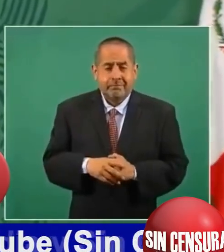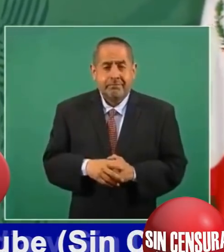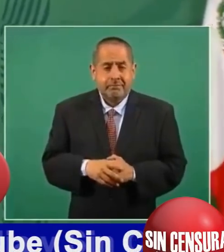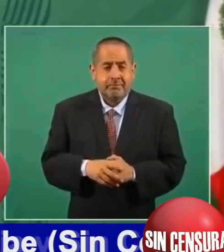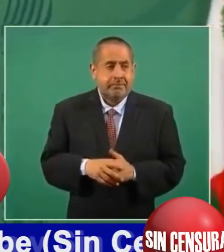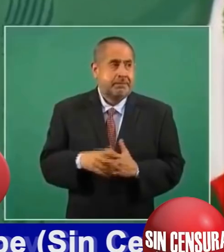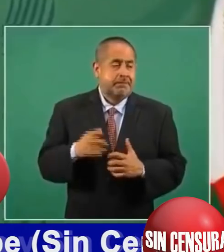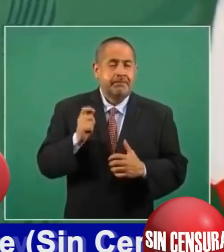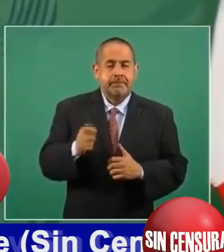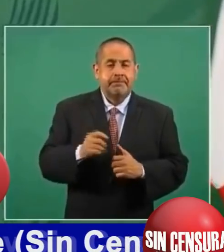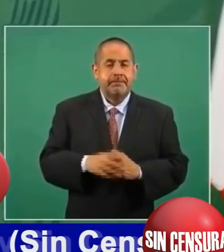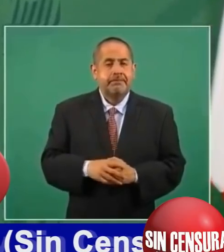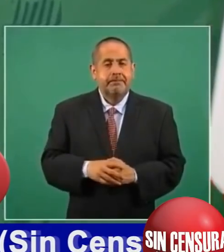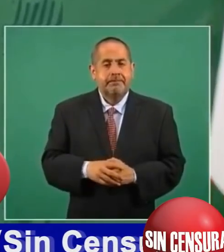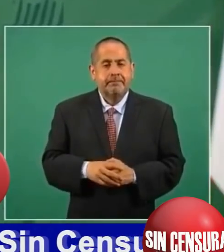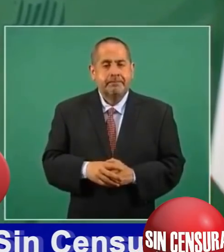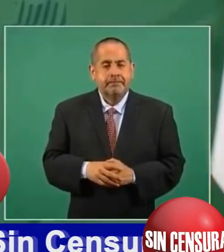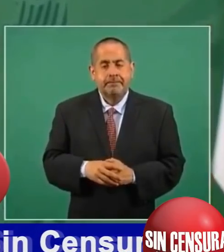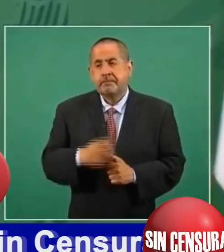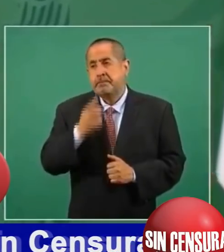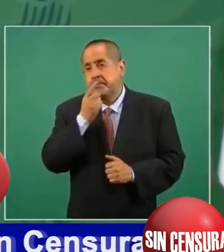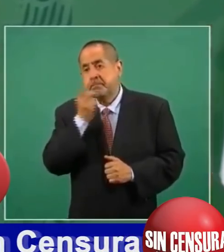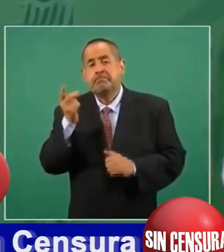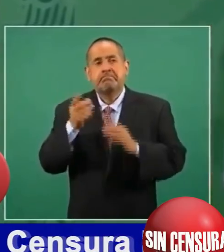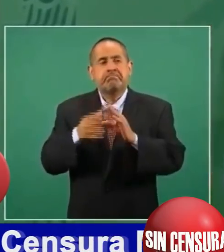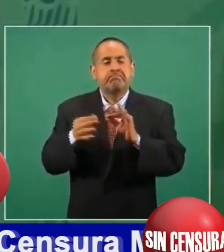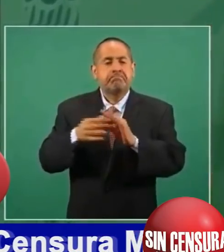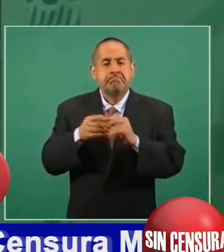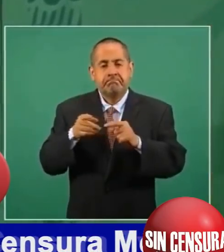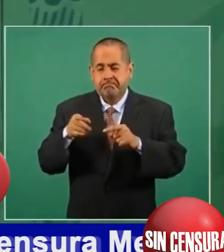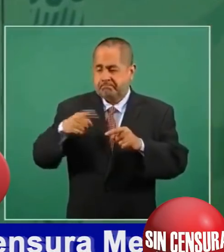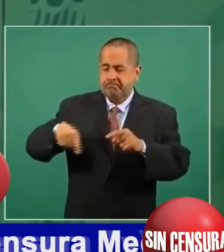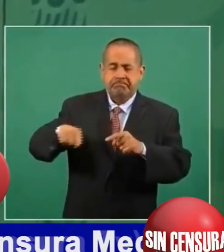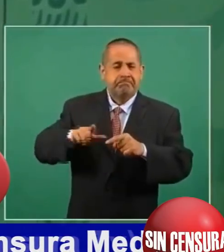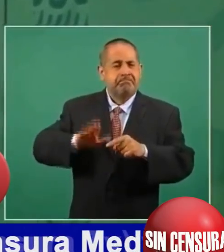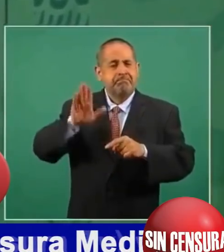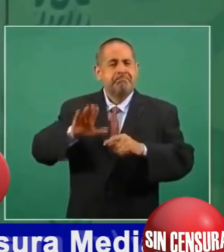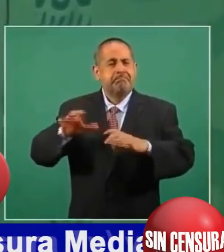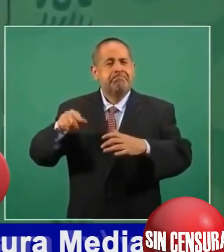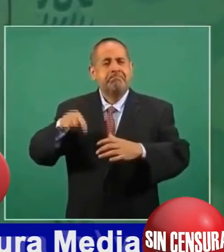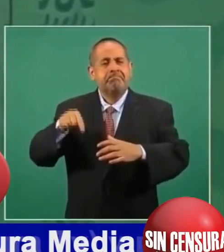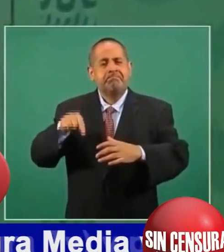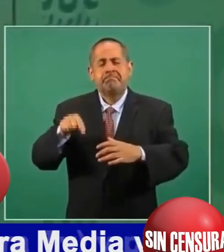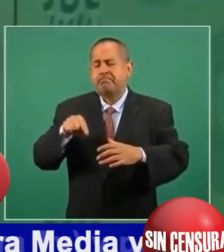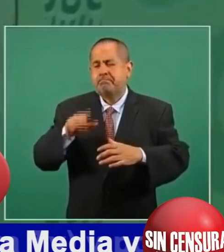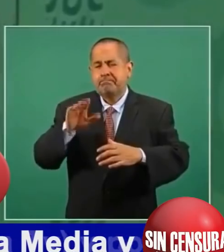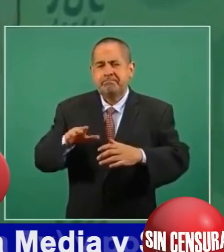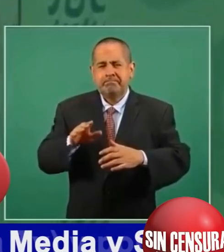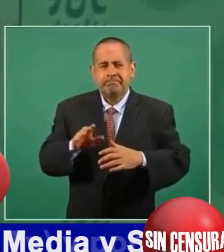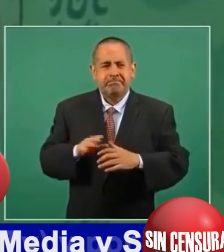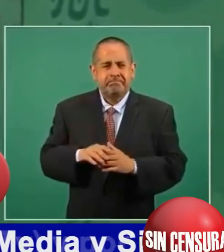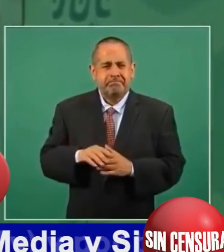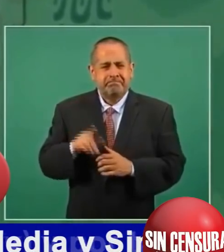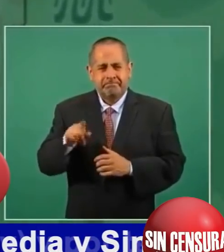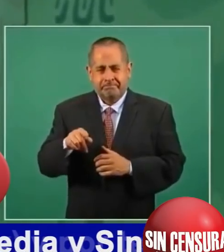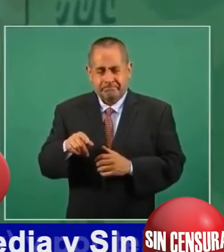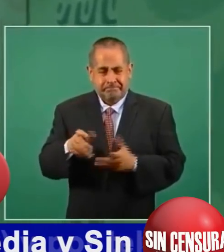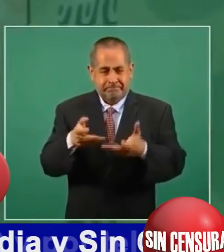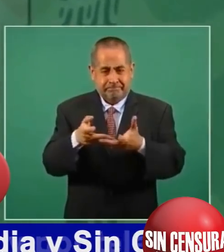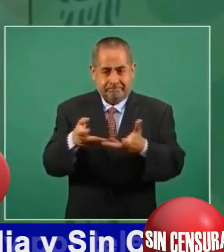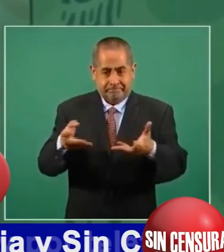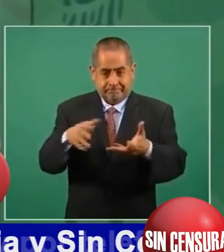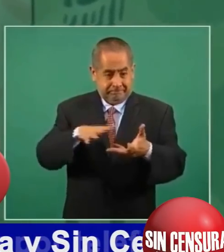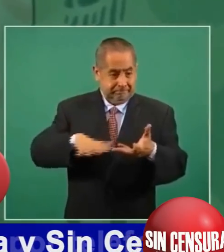Incluso se habla de que es como un territorio en disputa